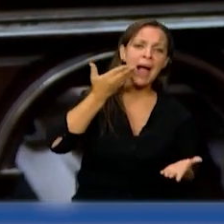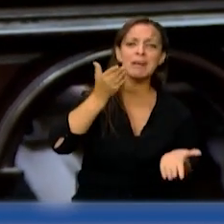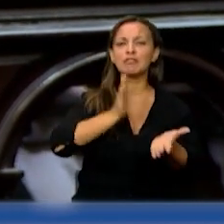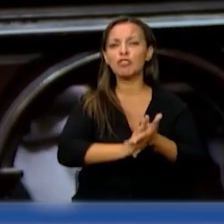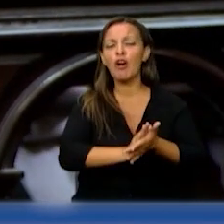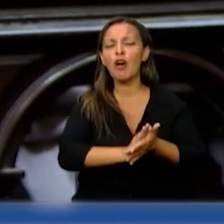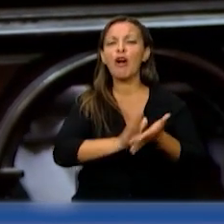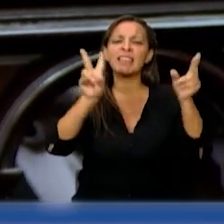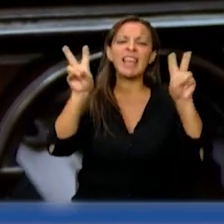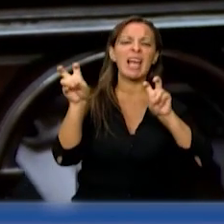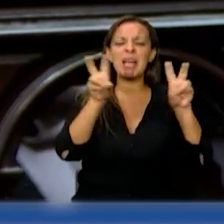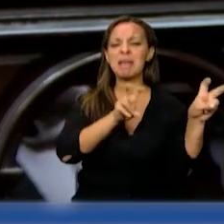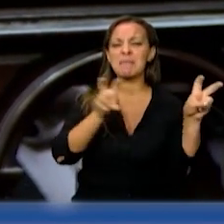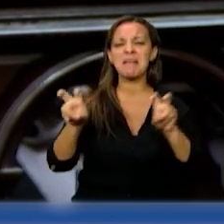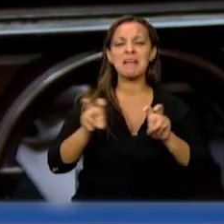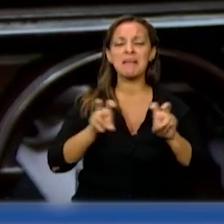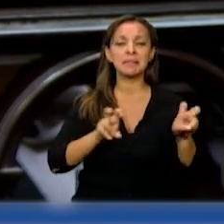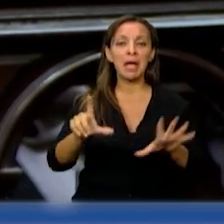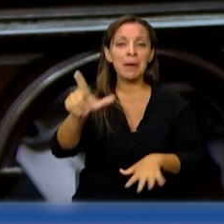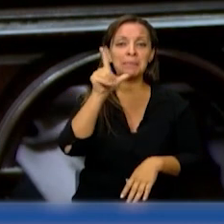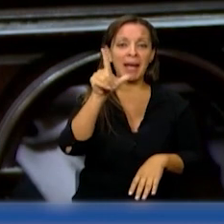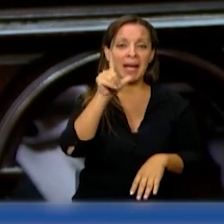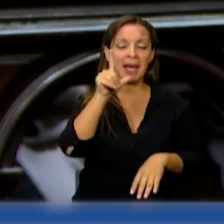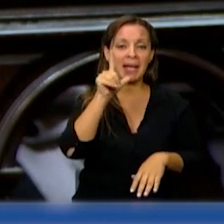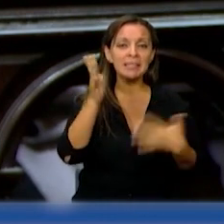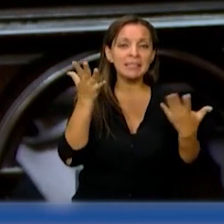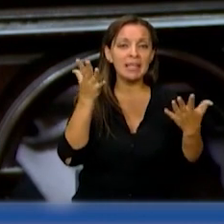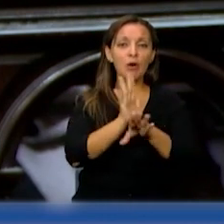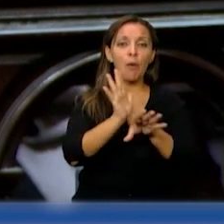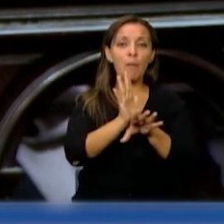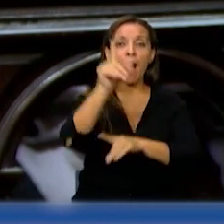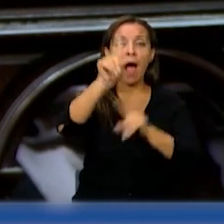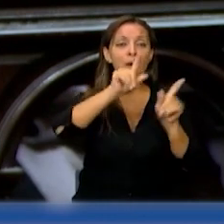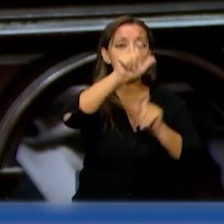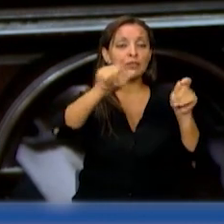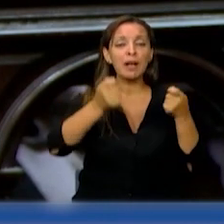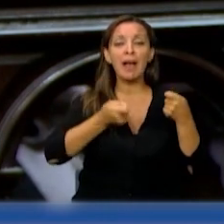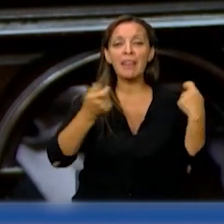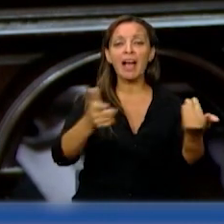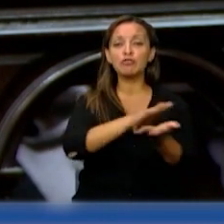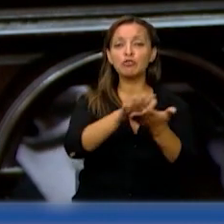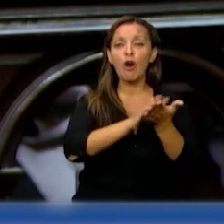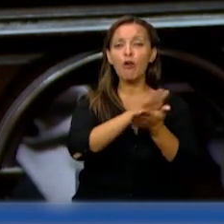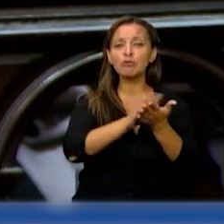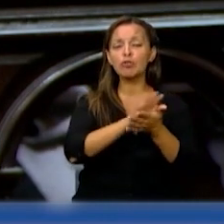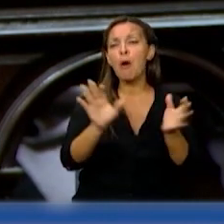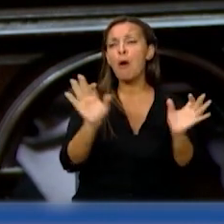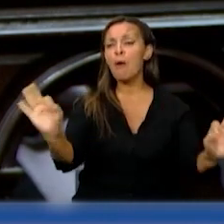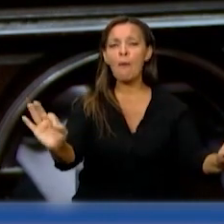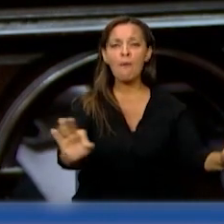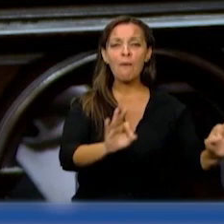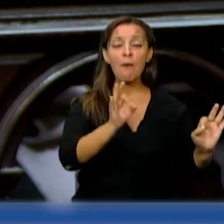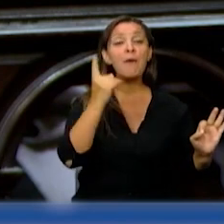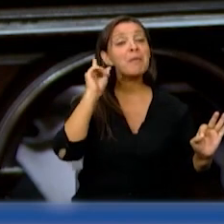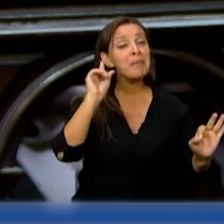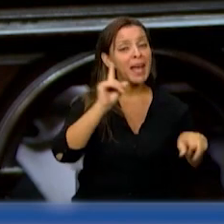diferentes cuestiones y pareciera ser que hay iluminados que tienen soluciones para todos los problemas,